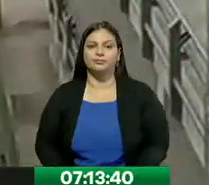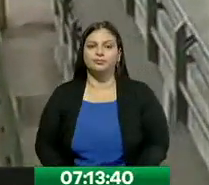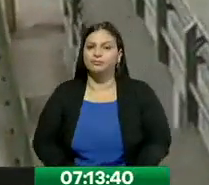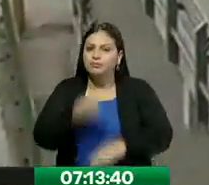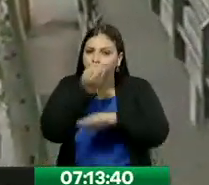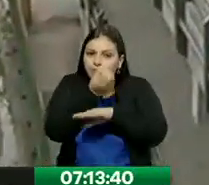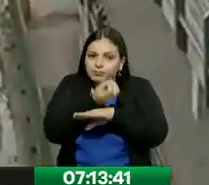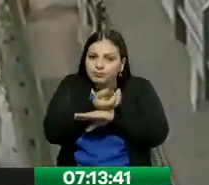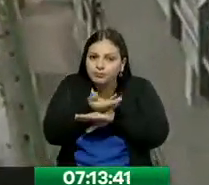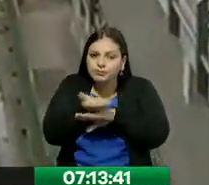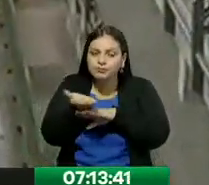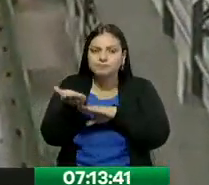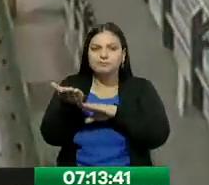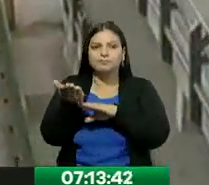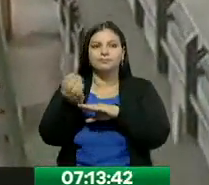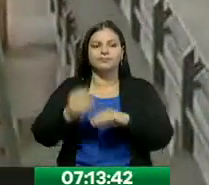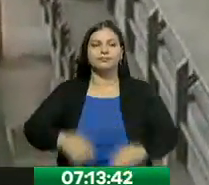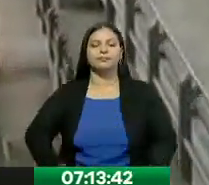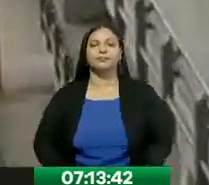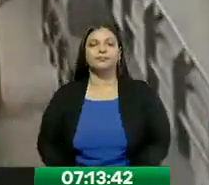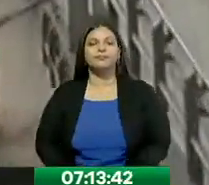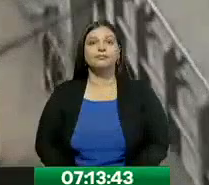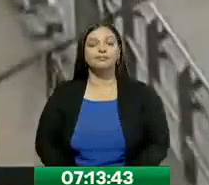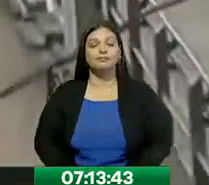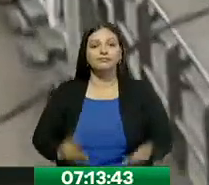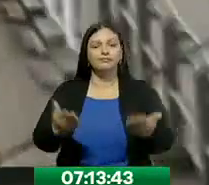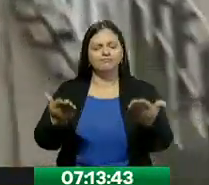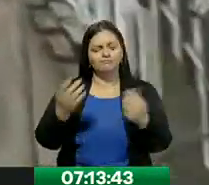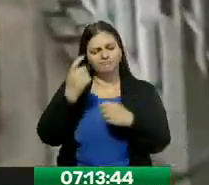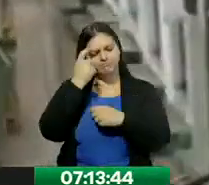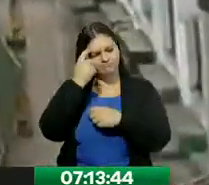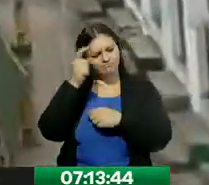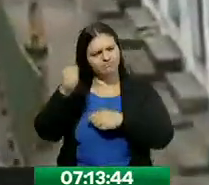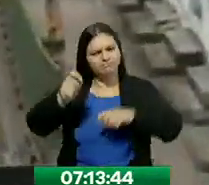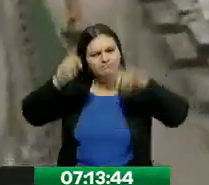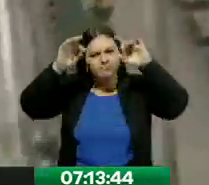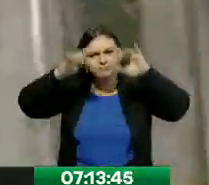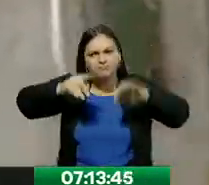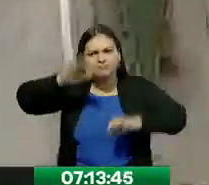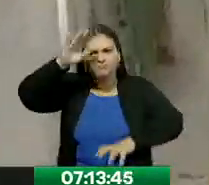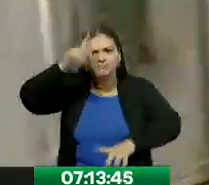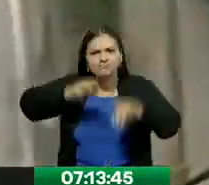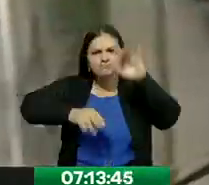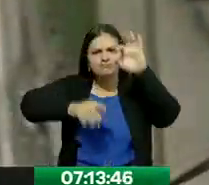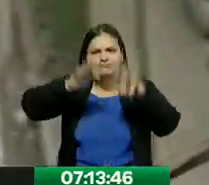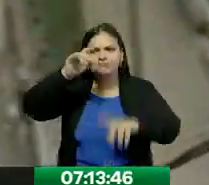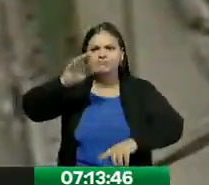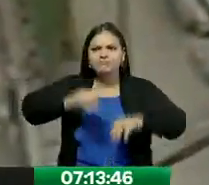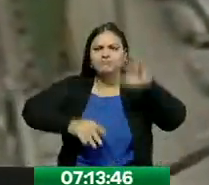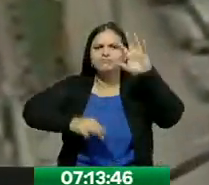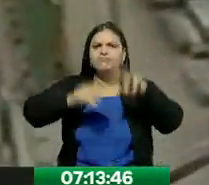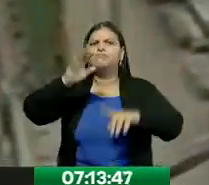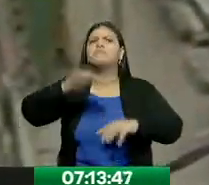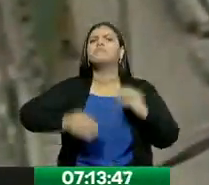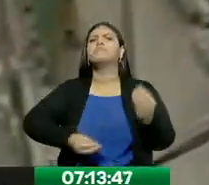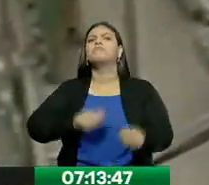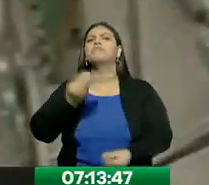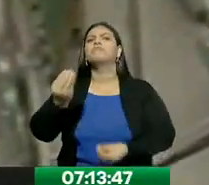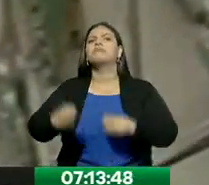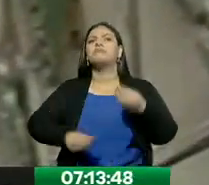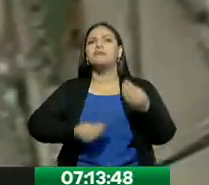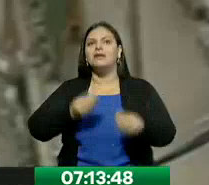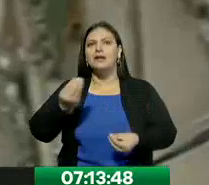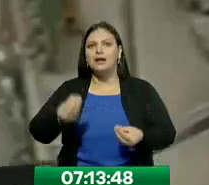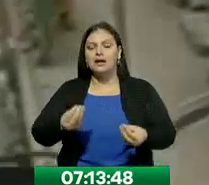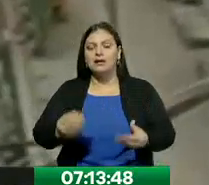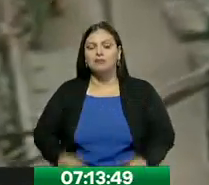recomendación por parte de la noticia es que tomen las respectivas medidas al respecto para de esta